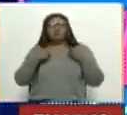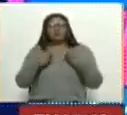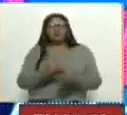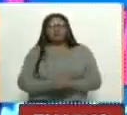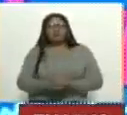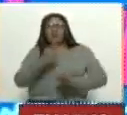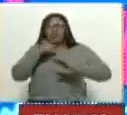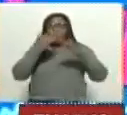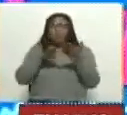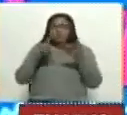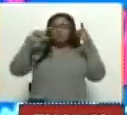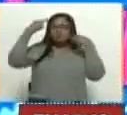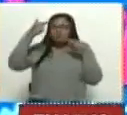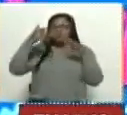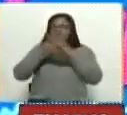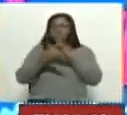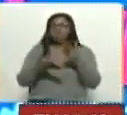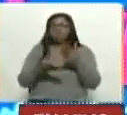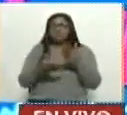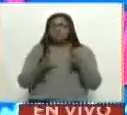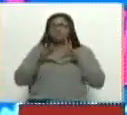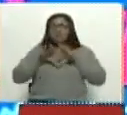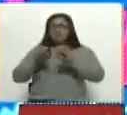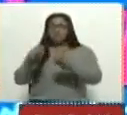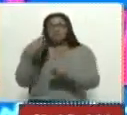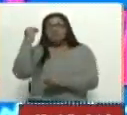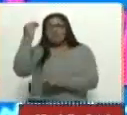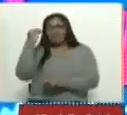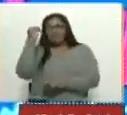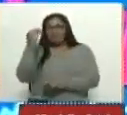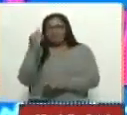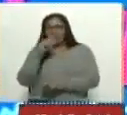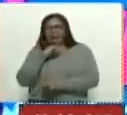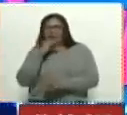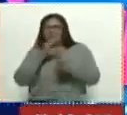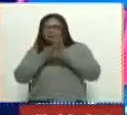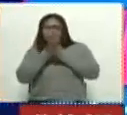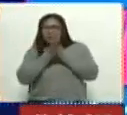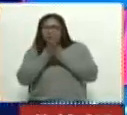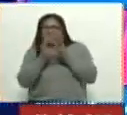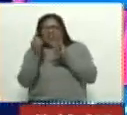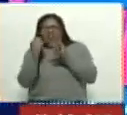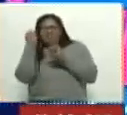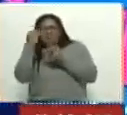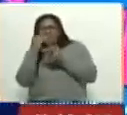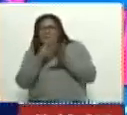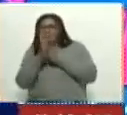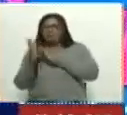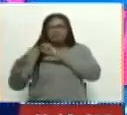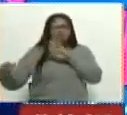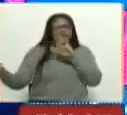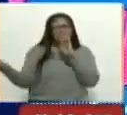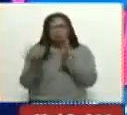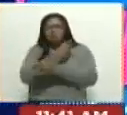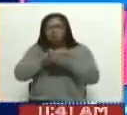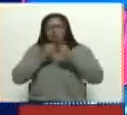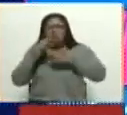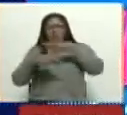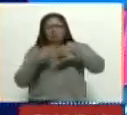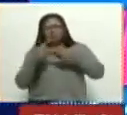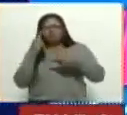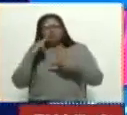física del comandante Chávez el imperialismo creyó entendió que era el momento de acabar con la revolución